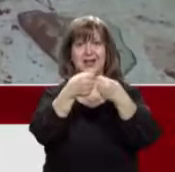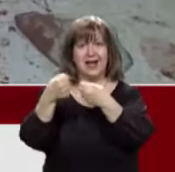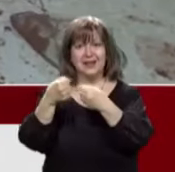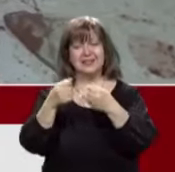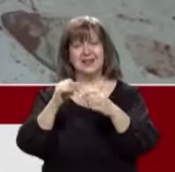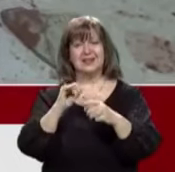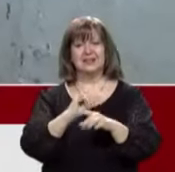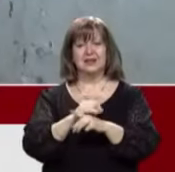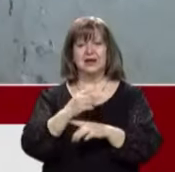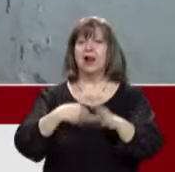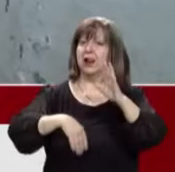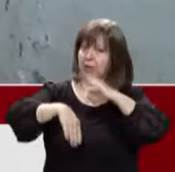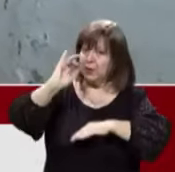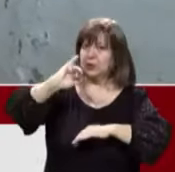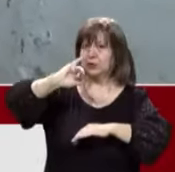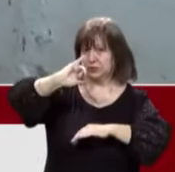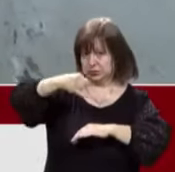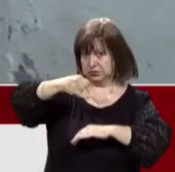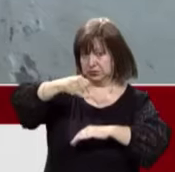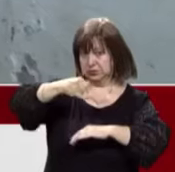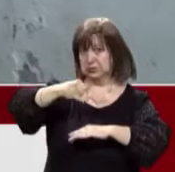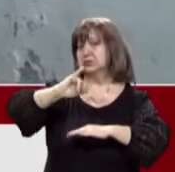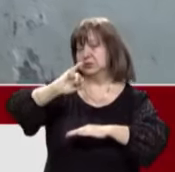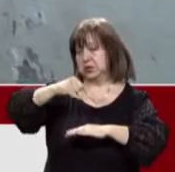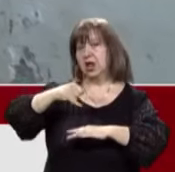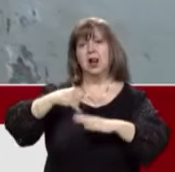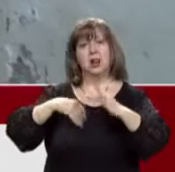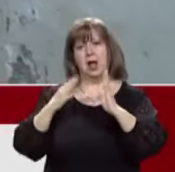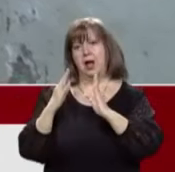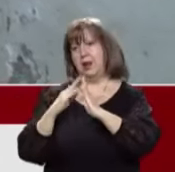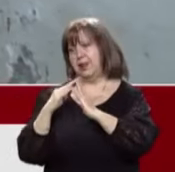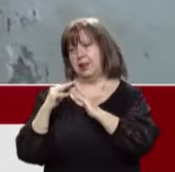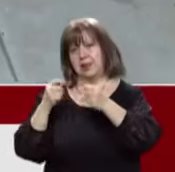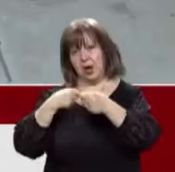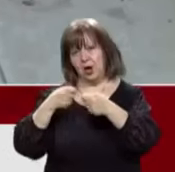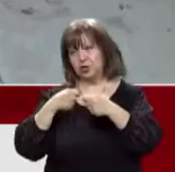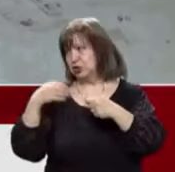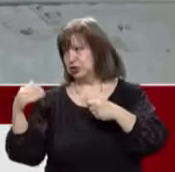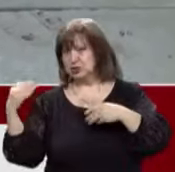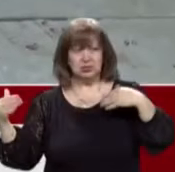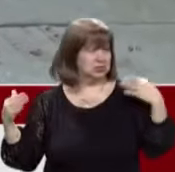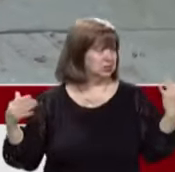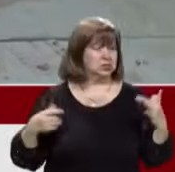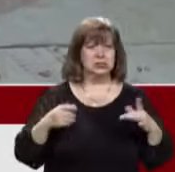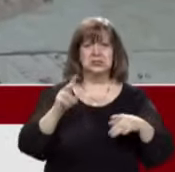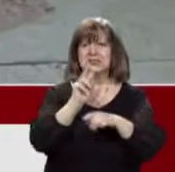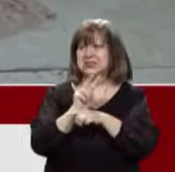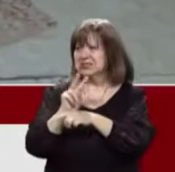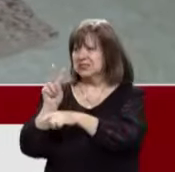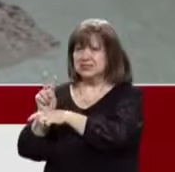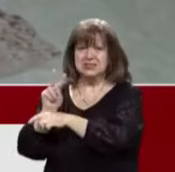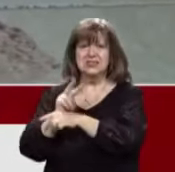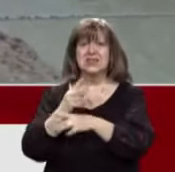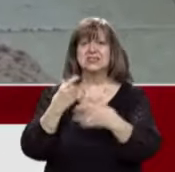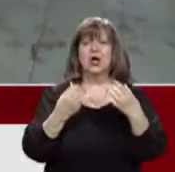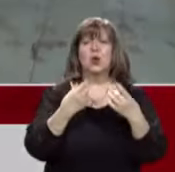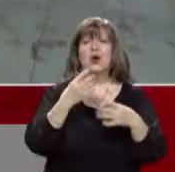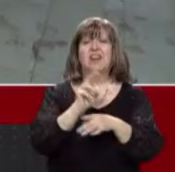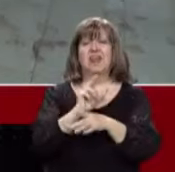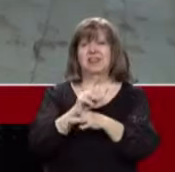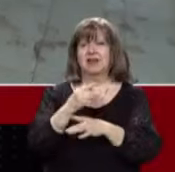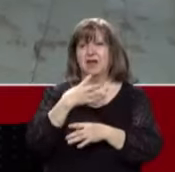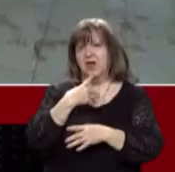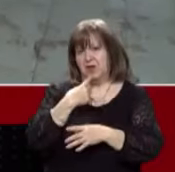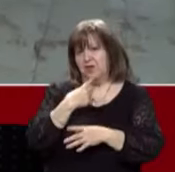Y la mayoría, los días posteriores a lo que pasó, todos haciendo lo mismo, poniendo rejas, asegurando lo más que se pudo, porque la verdad que fue